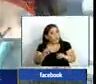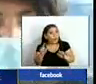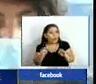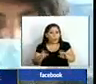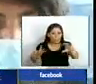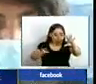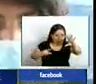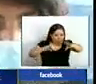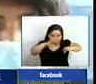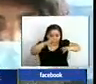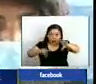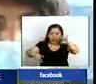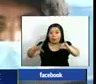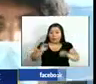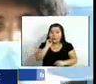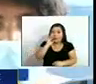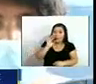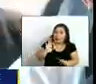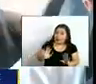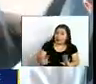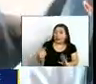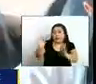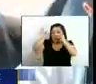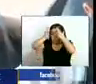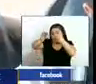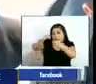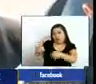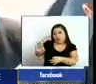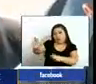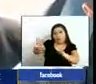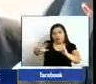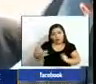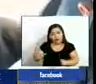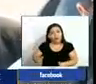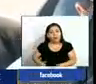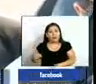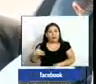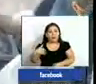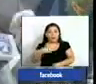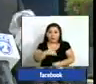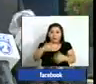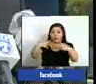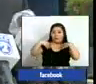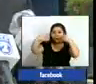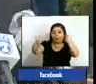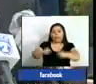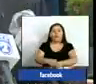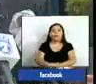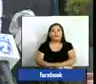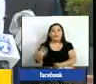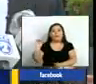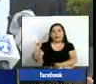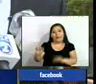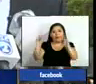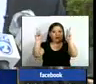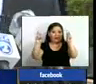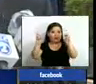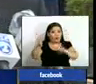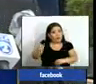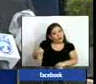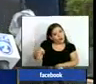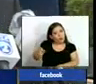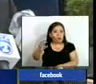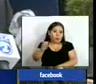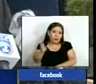coronavirus en el país y lo que digan las autoridades del Ministerio de Salud. Sí, bueno, con el tema del transporte público,